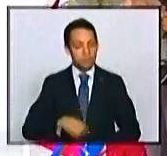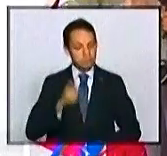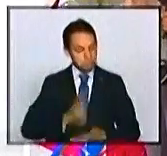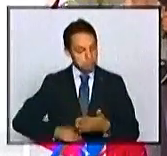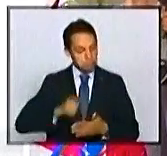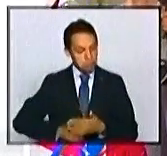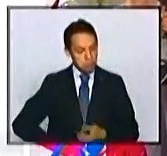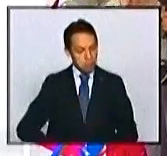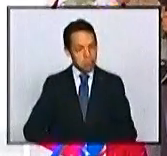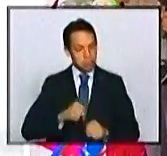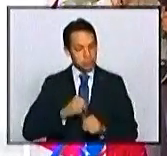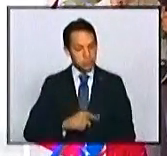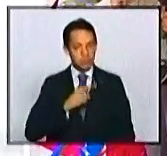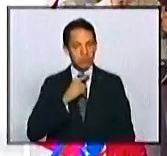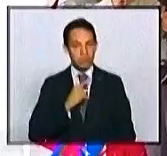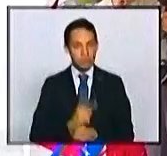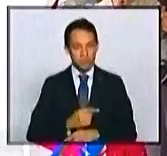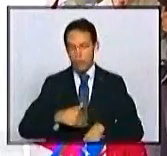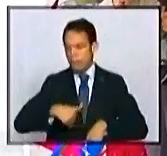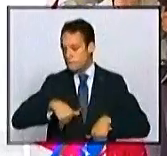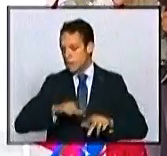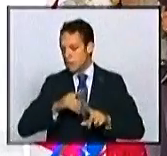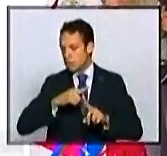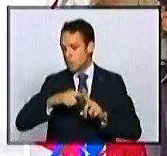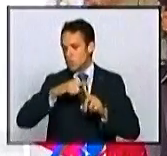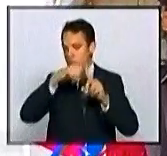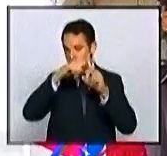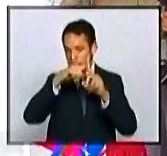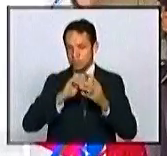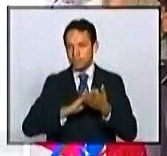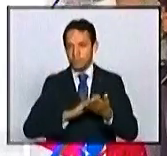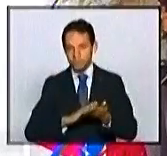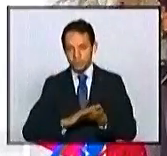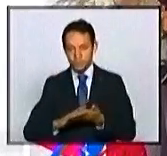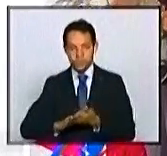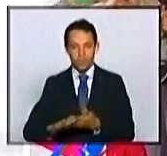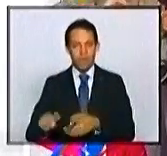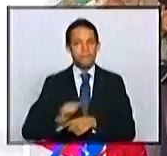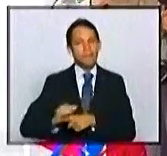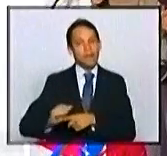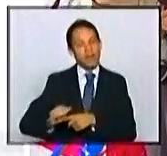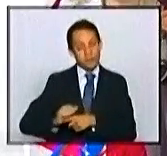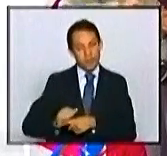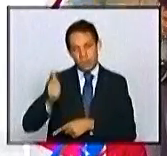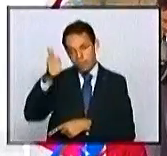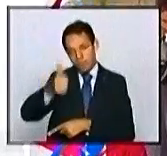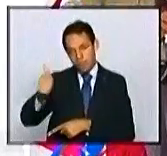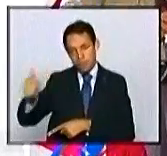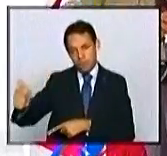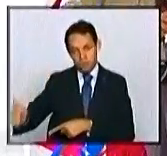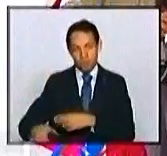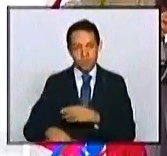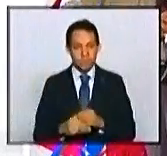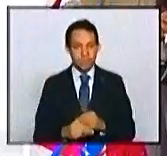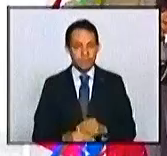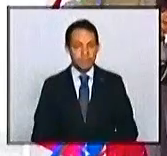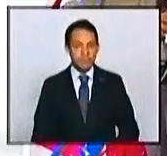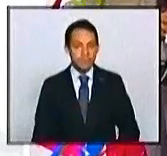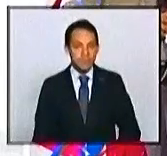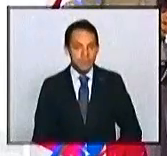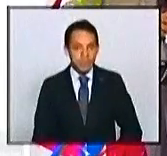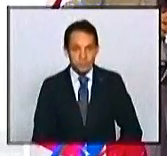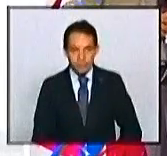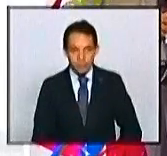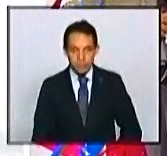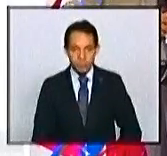tratamiento terapéutico sea mucho más efectivo y nosotros lo podamos y el paciente lo pueda afrontar de una mejor manera.